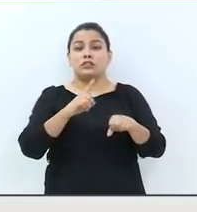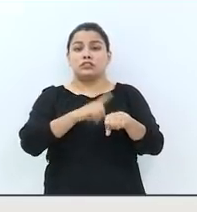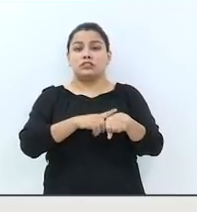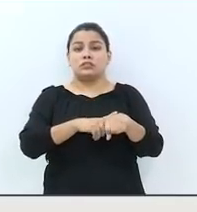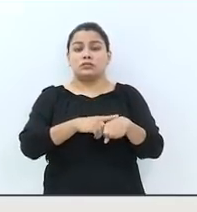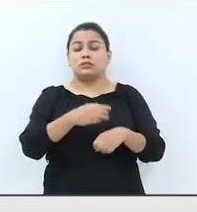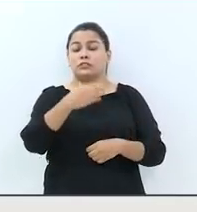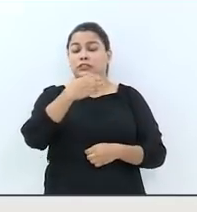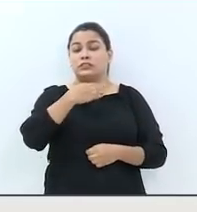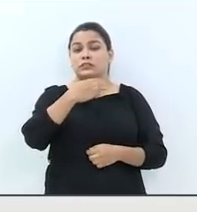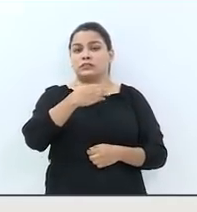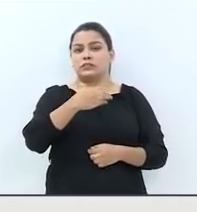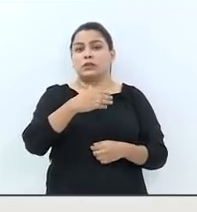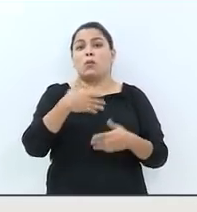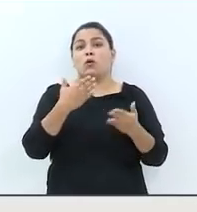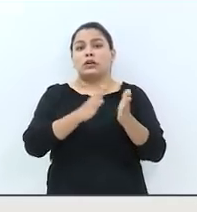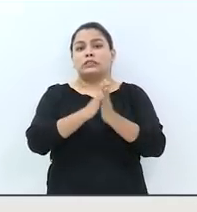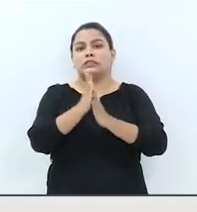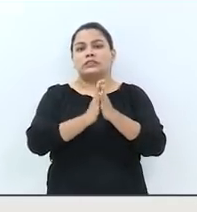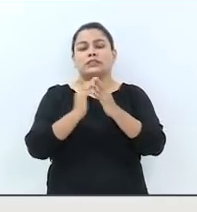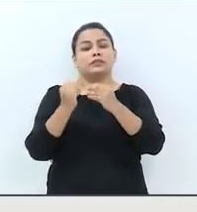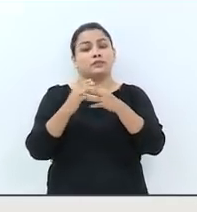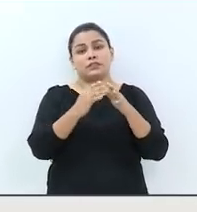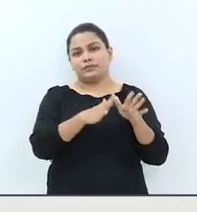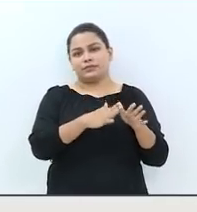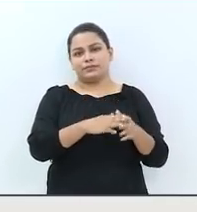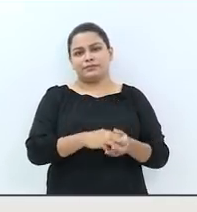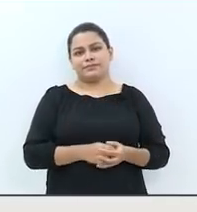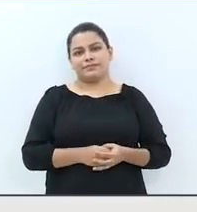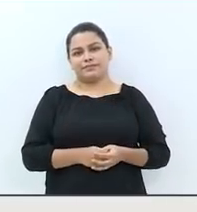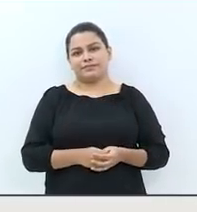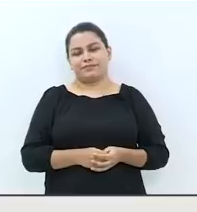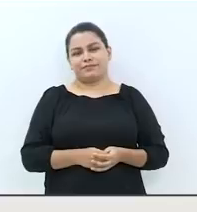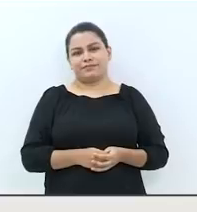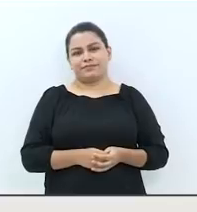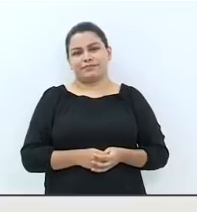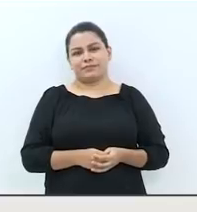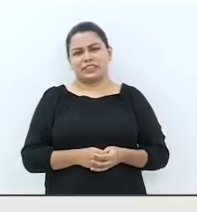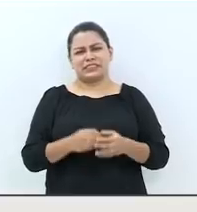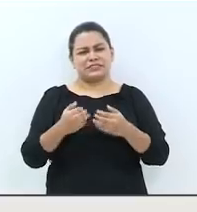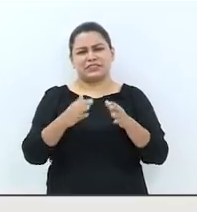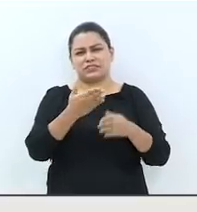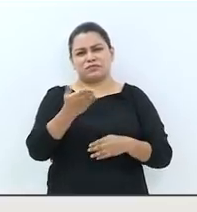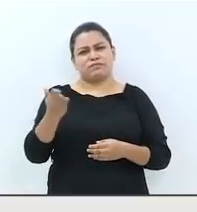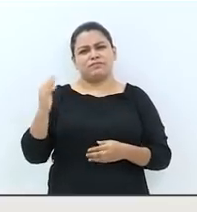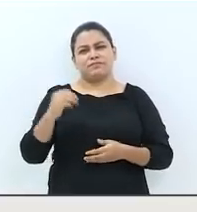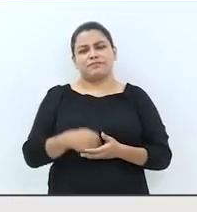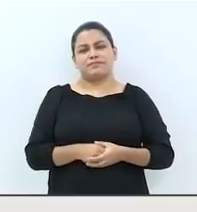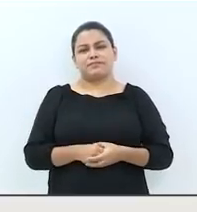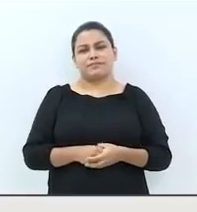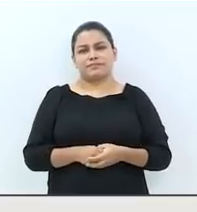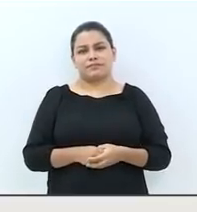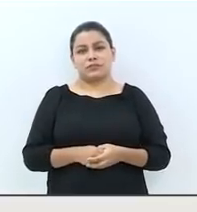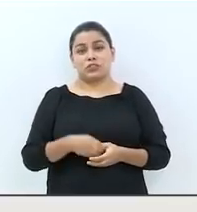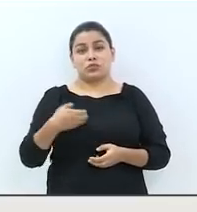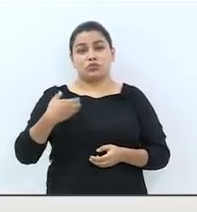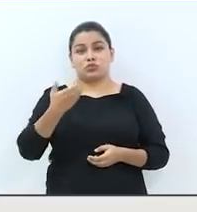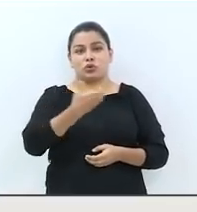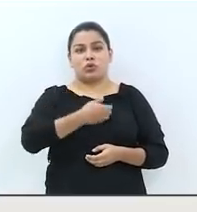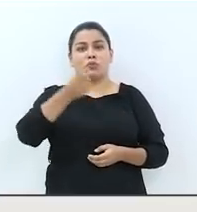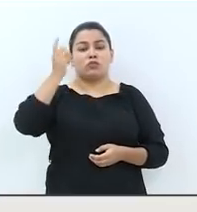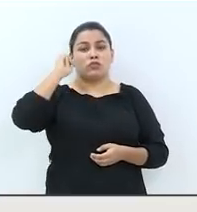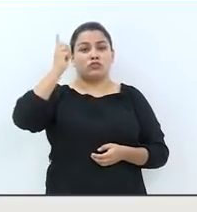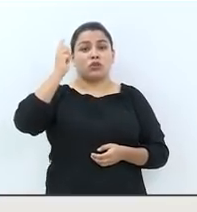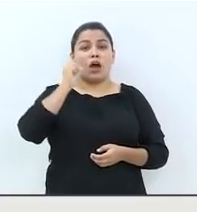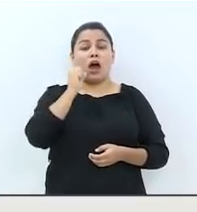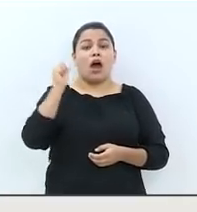súper difícil, porque los intereses están puestos en muchas cosas diferentes. Y somos los docentes, o sea, somos